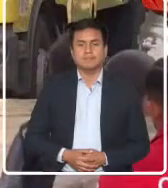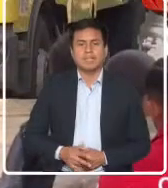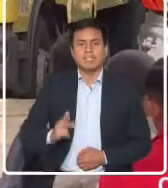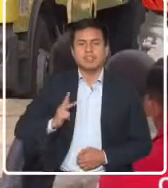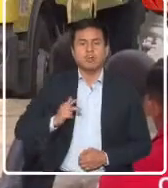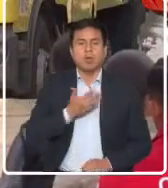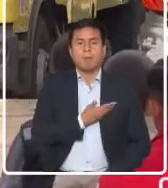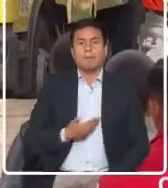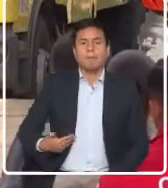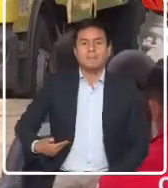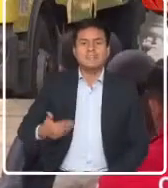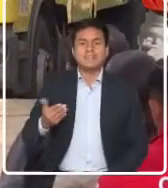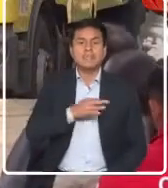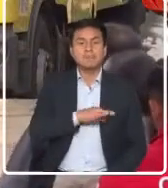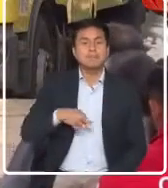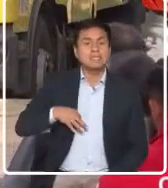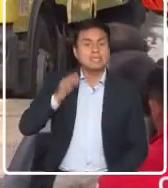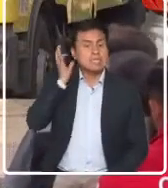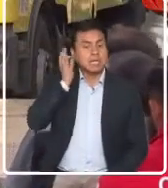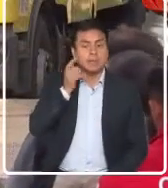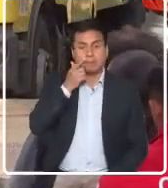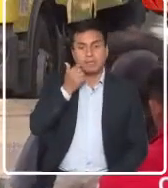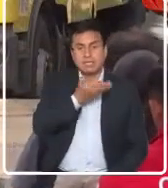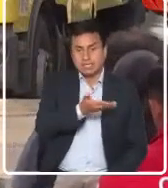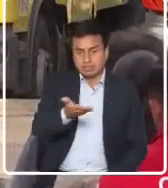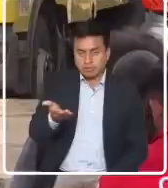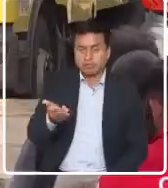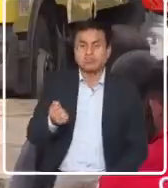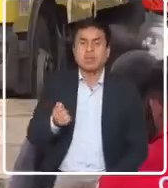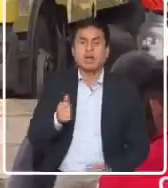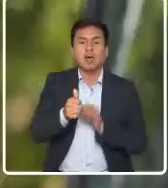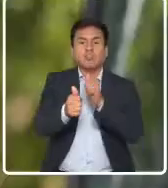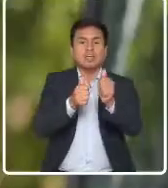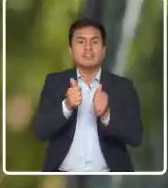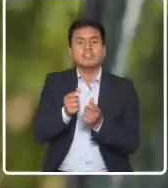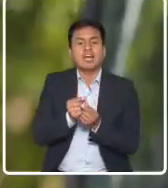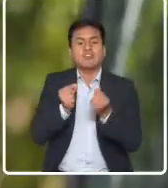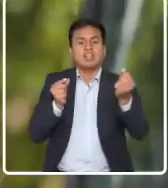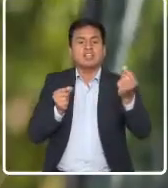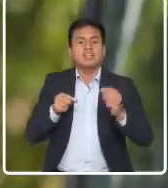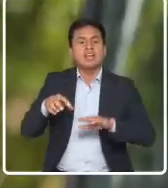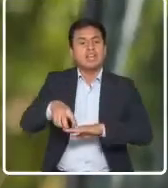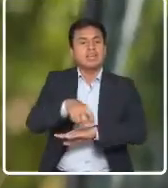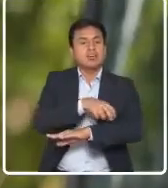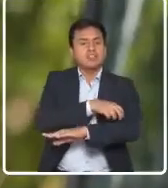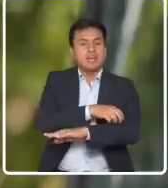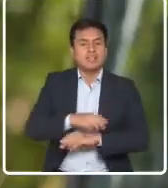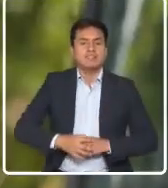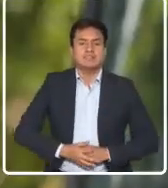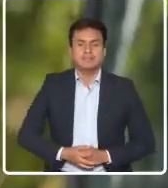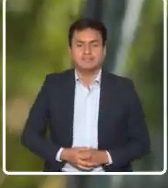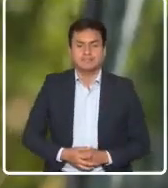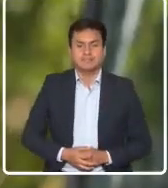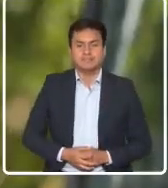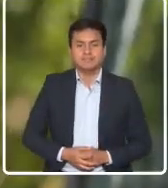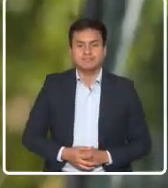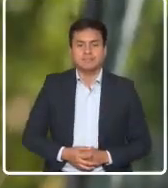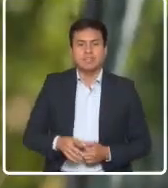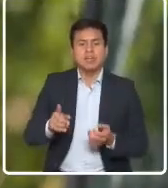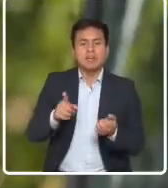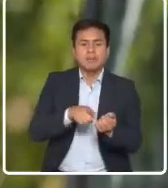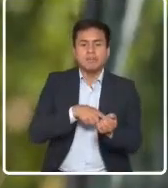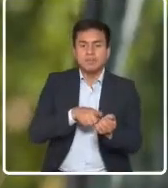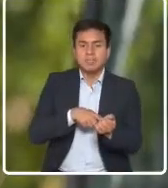Señor presidente, ministras, ministros, autoridades nacionales y regionales,